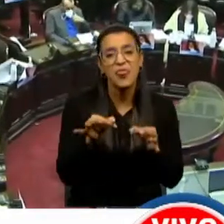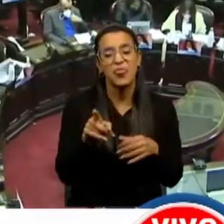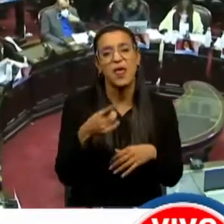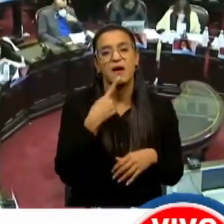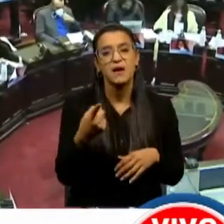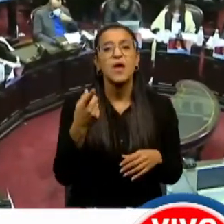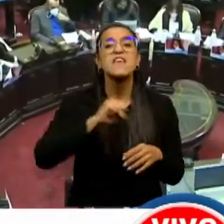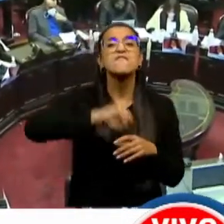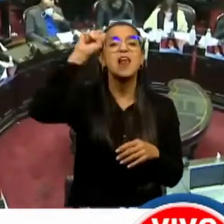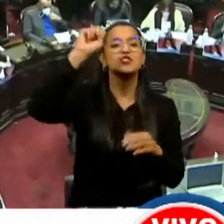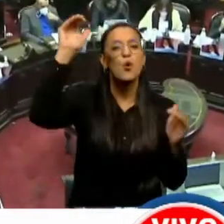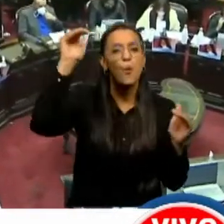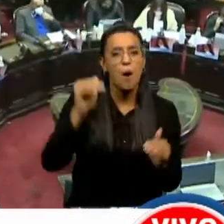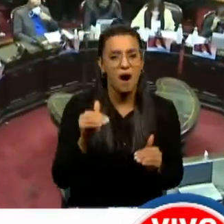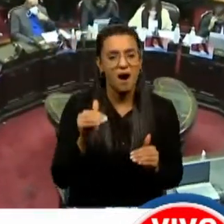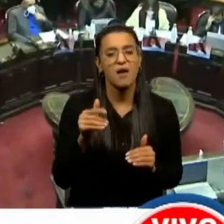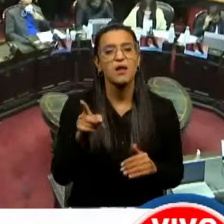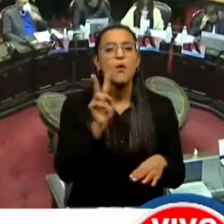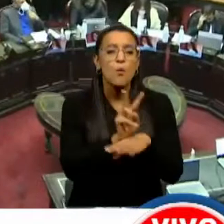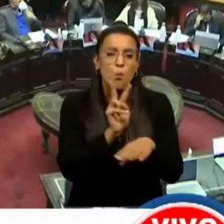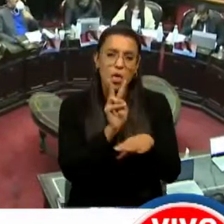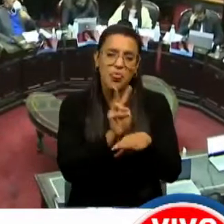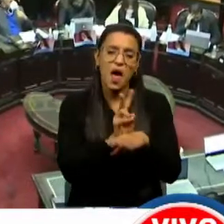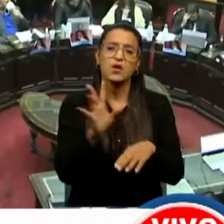en bajar la inflación y en preservar el poder